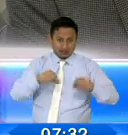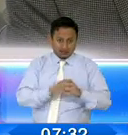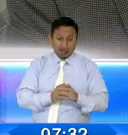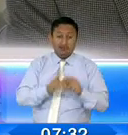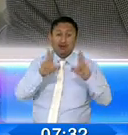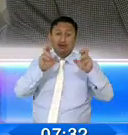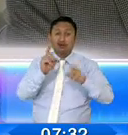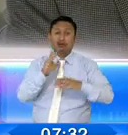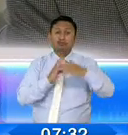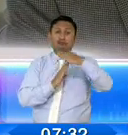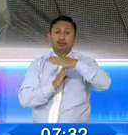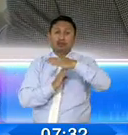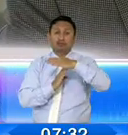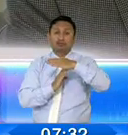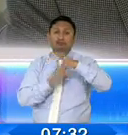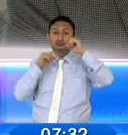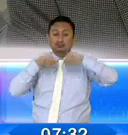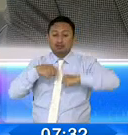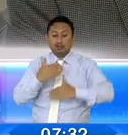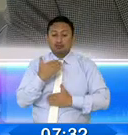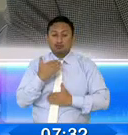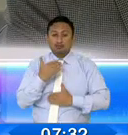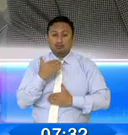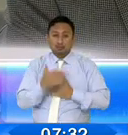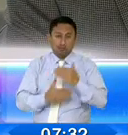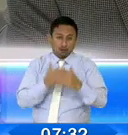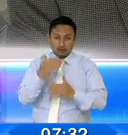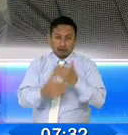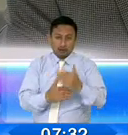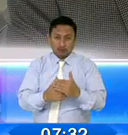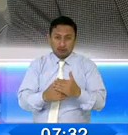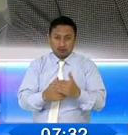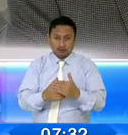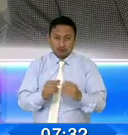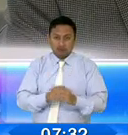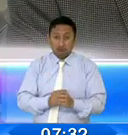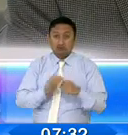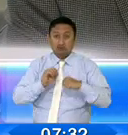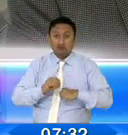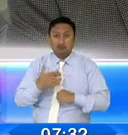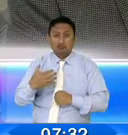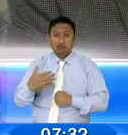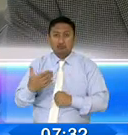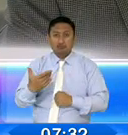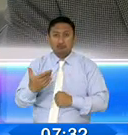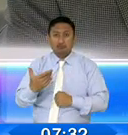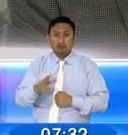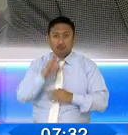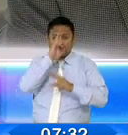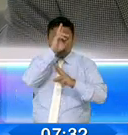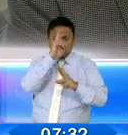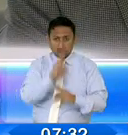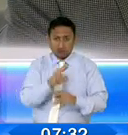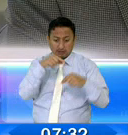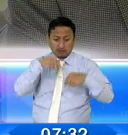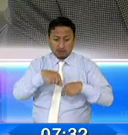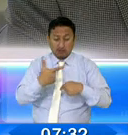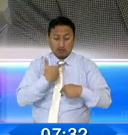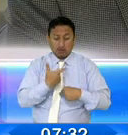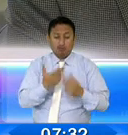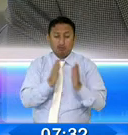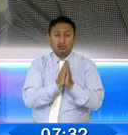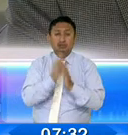pacifismo, entablar un proceso que amerite reclamar a la altura, con altura, nuestras posiciones y nuestro